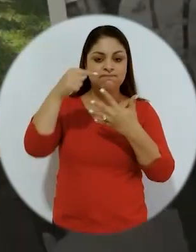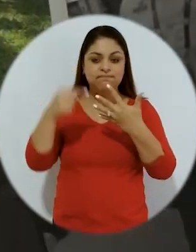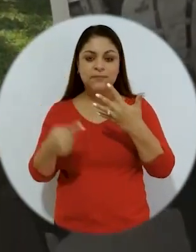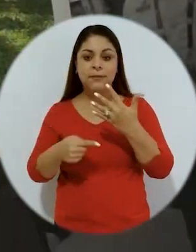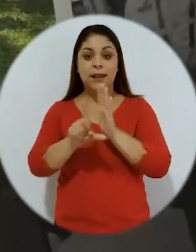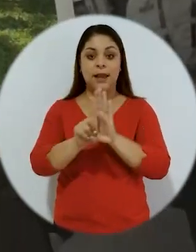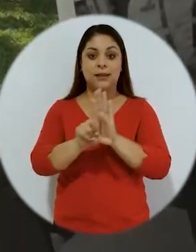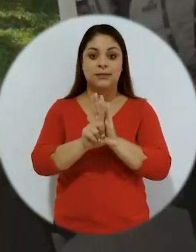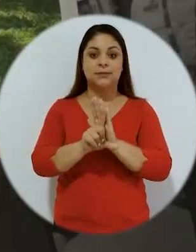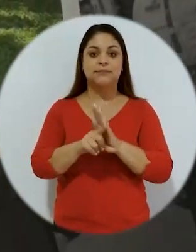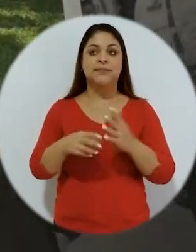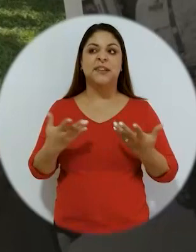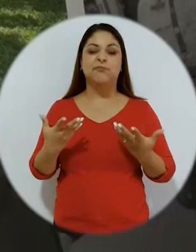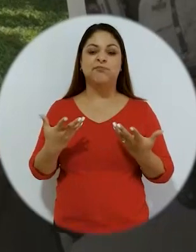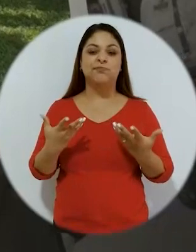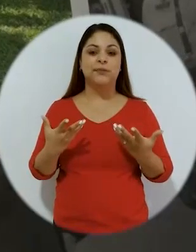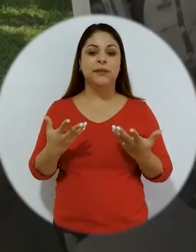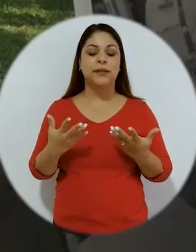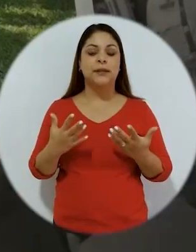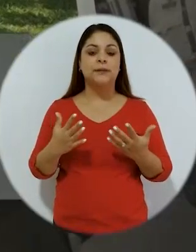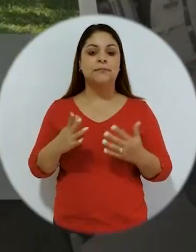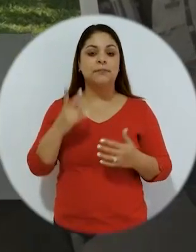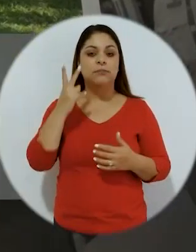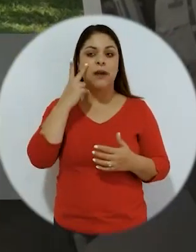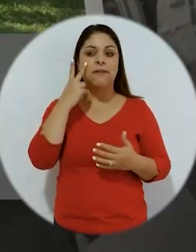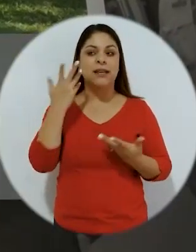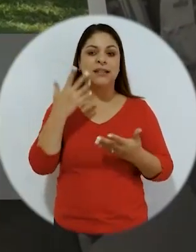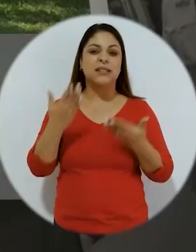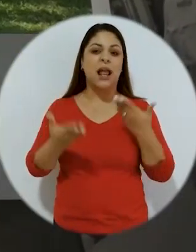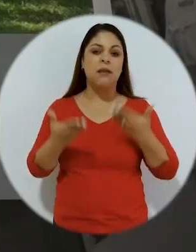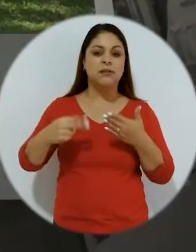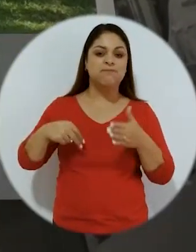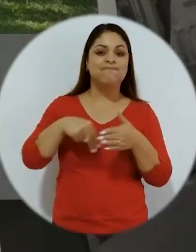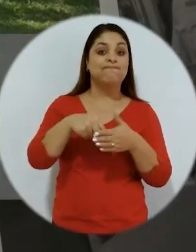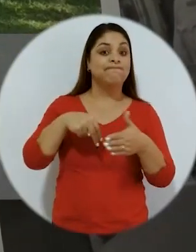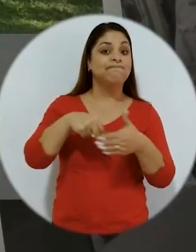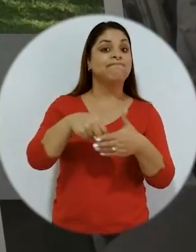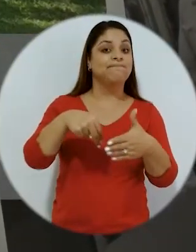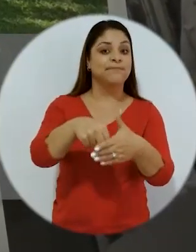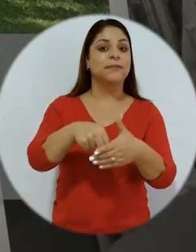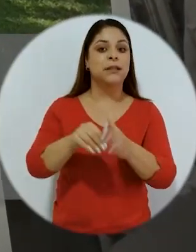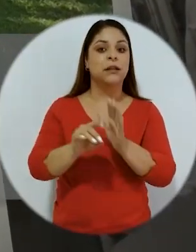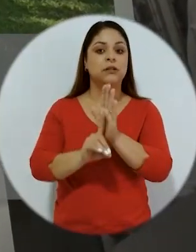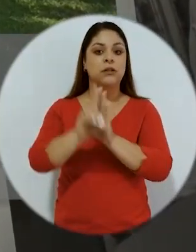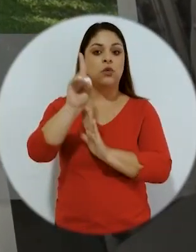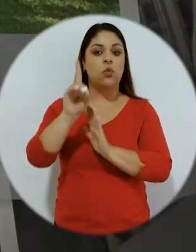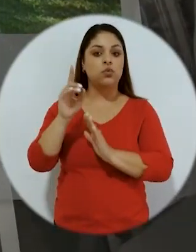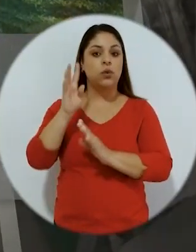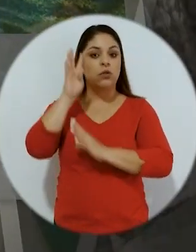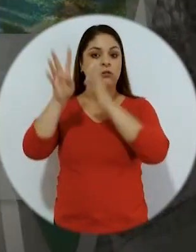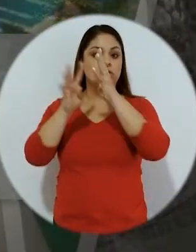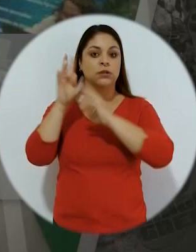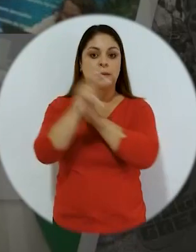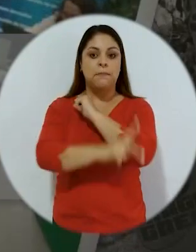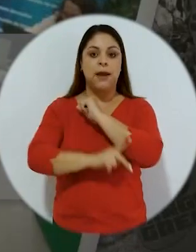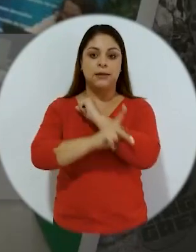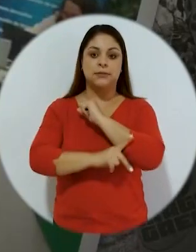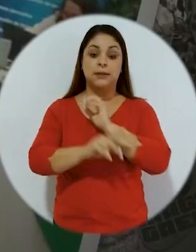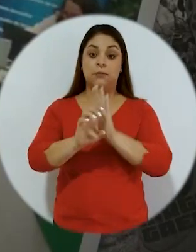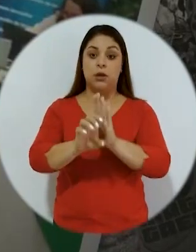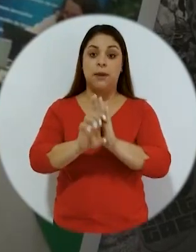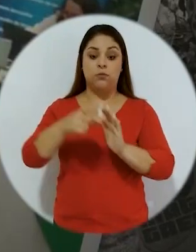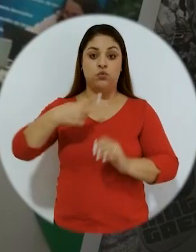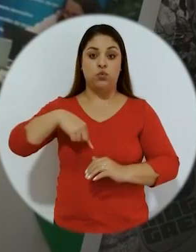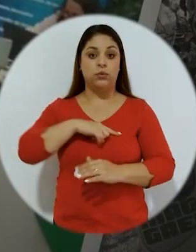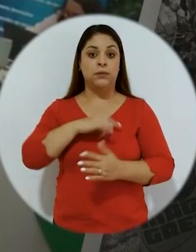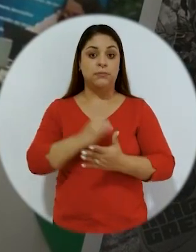algunas leyes que son, vamos a ver, entorpecen un poco el desarrollo de la innovación en el país. En